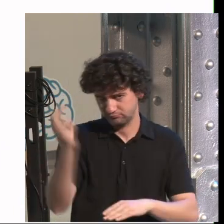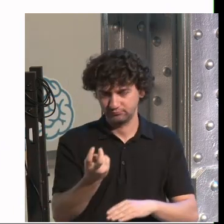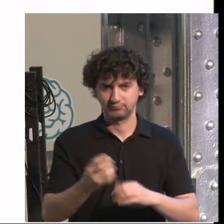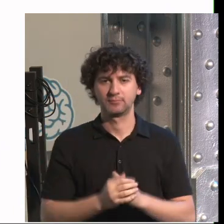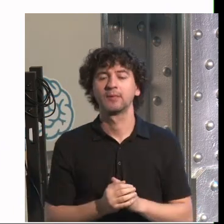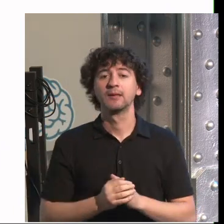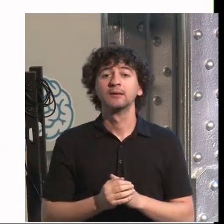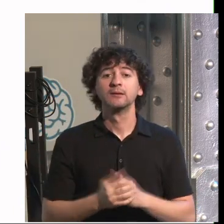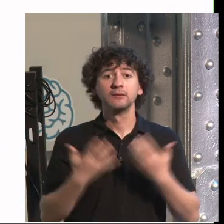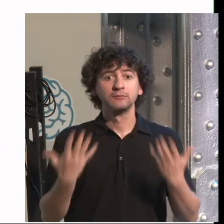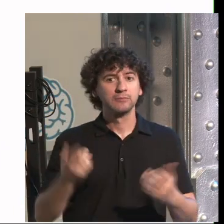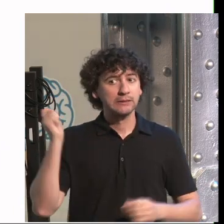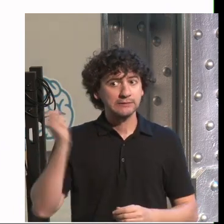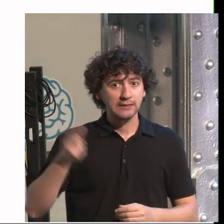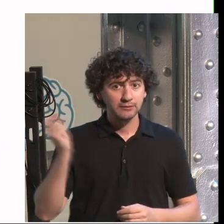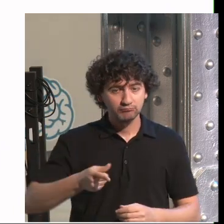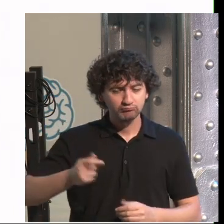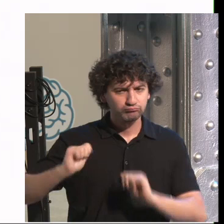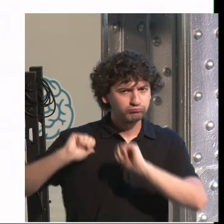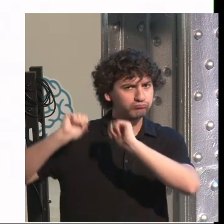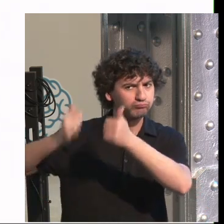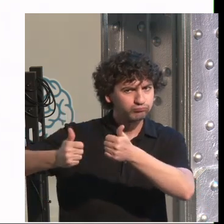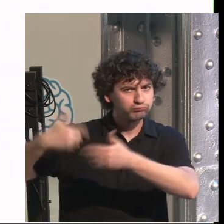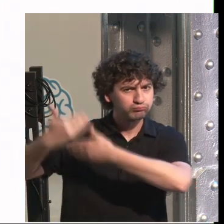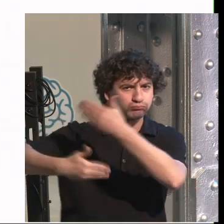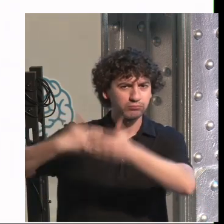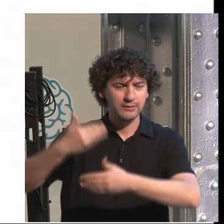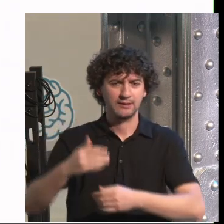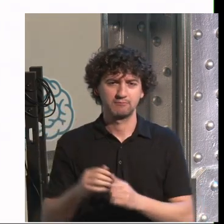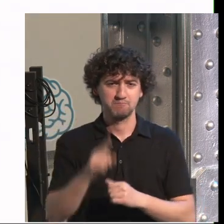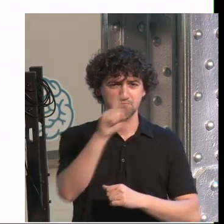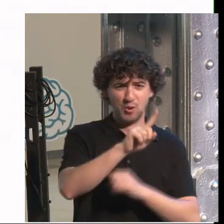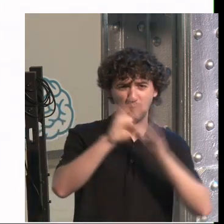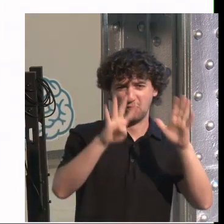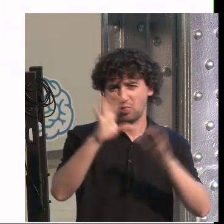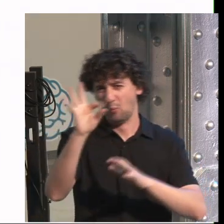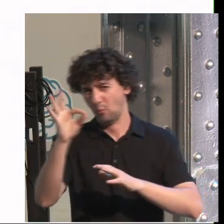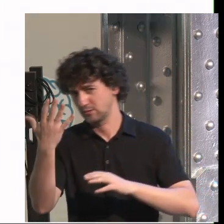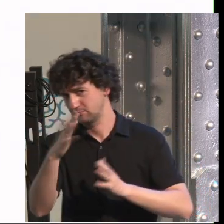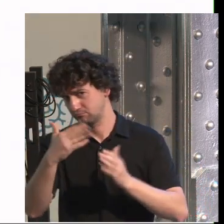cuando apareció a mediados del siglo XX, había